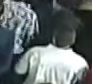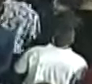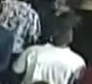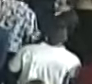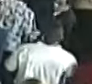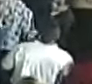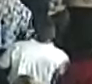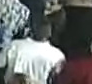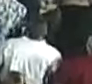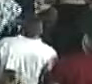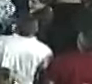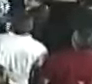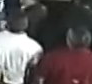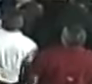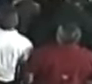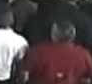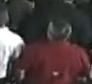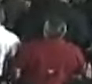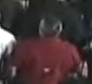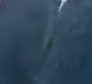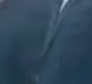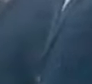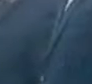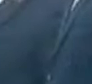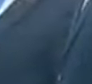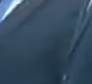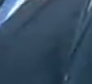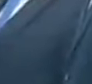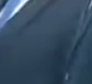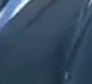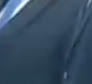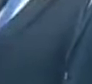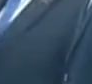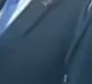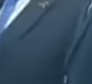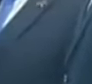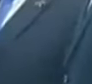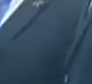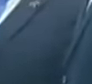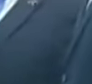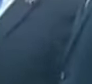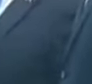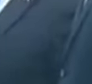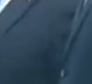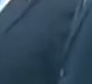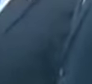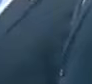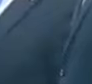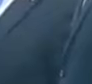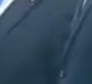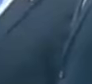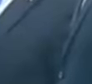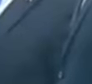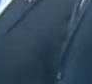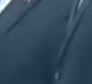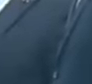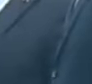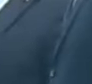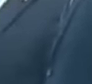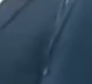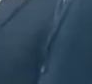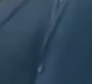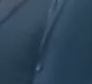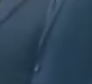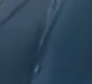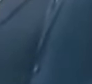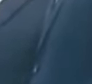historia de todos los venezolanos y las venezolanas. También destacaba el presidente que algunos medios de comunicación han querido tratar